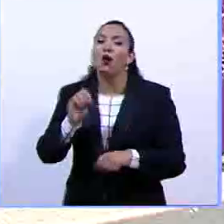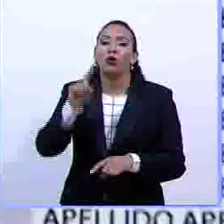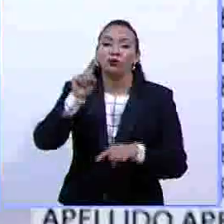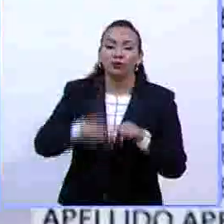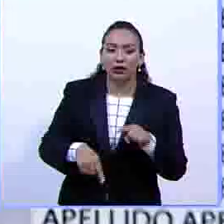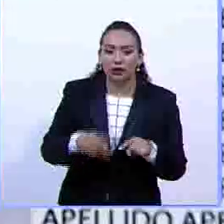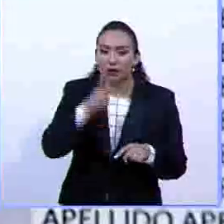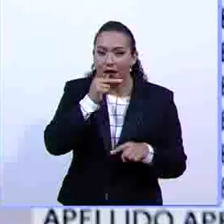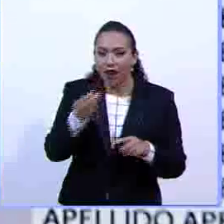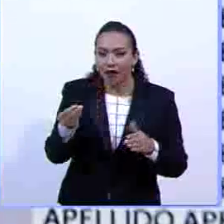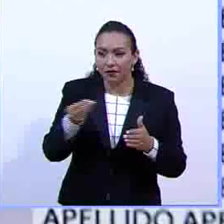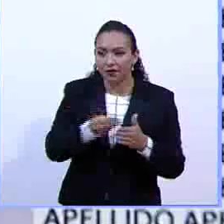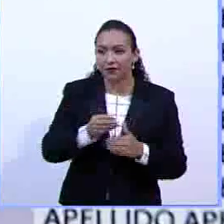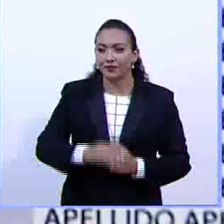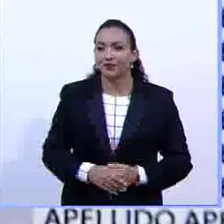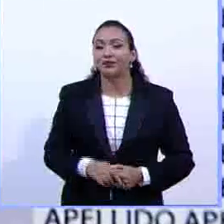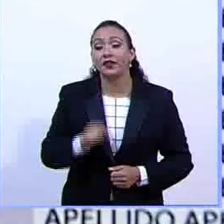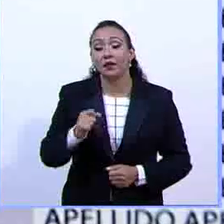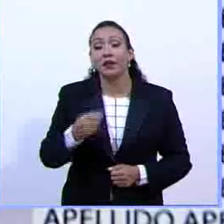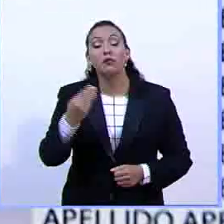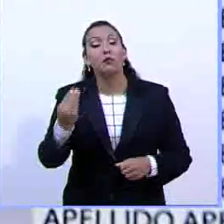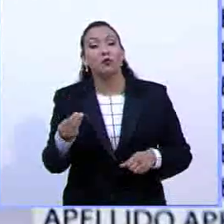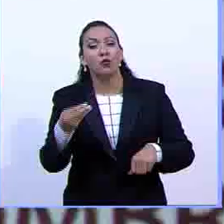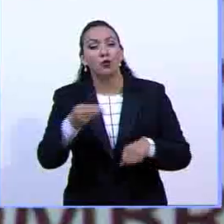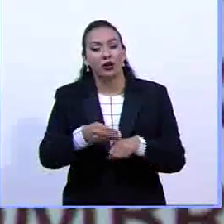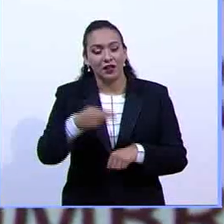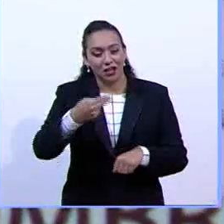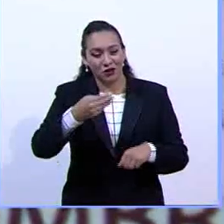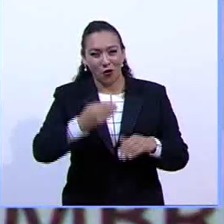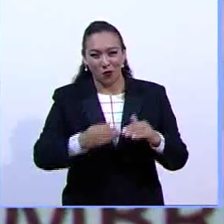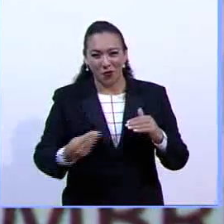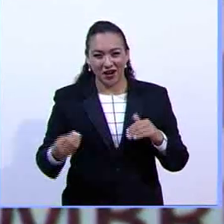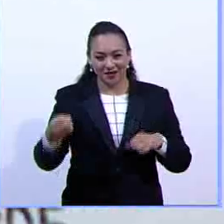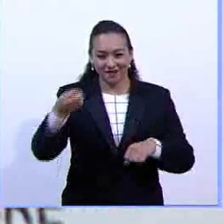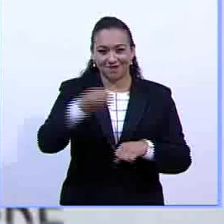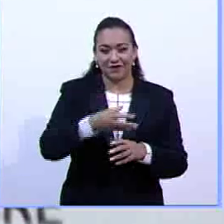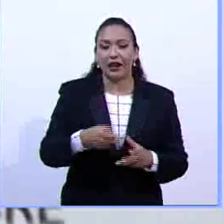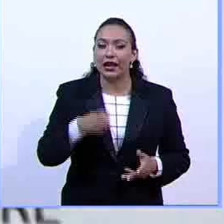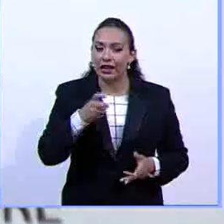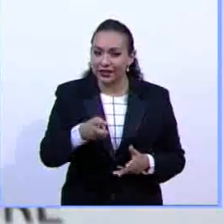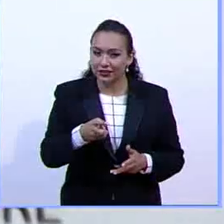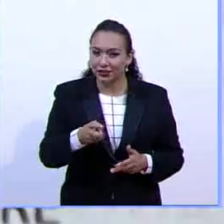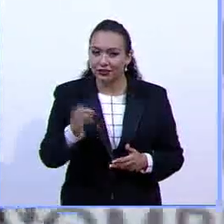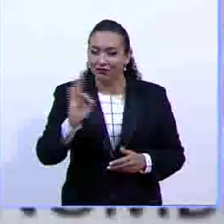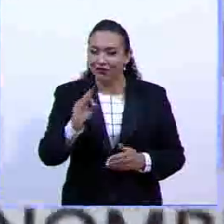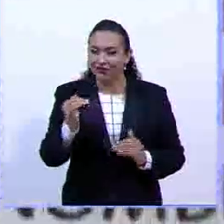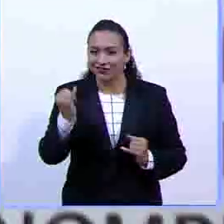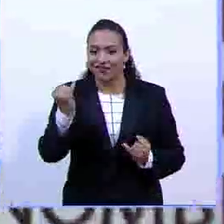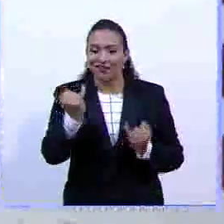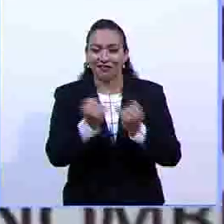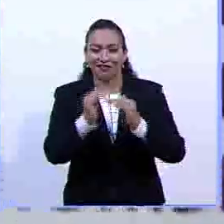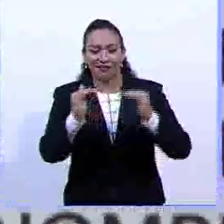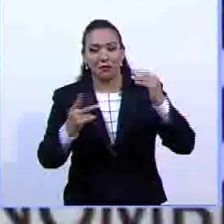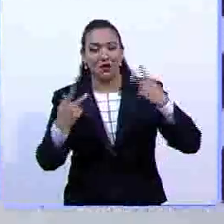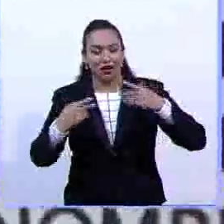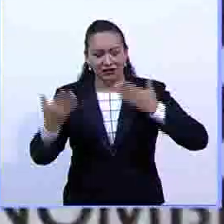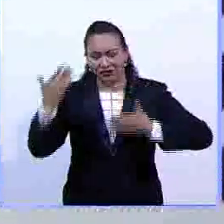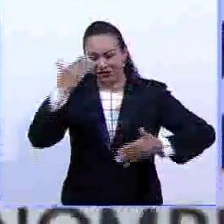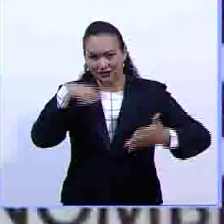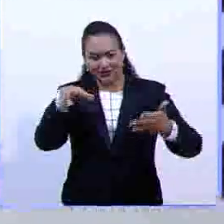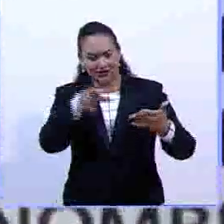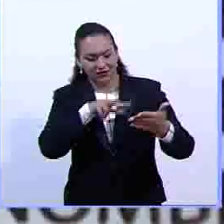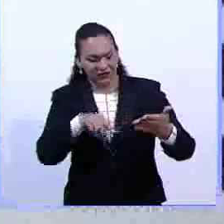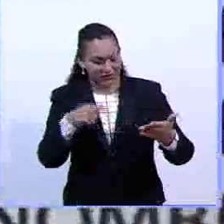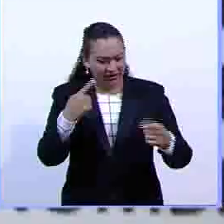en las boletas. Además, el uso de sobrenombres, indicaron, podría impactar en la contienda, generar confusión en el electorado y otorgar